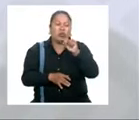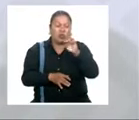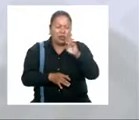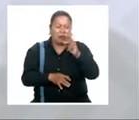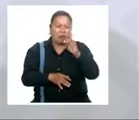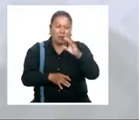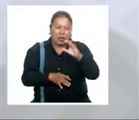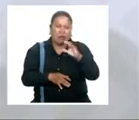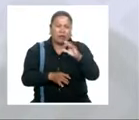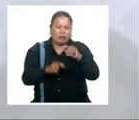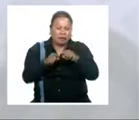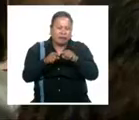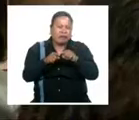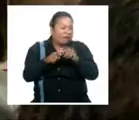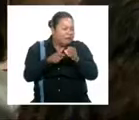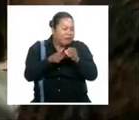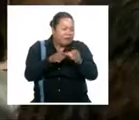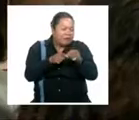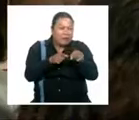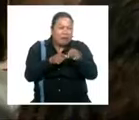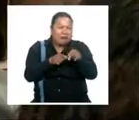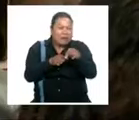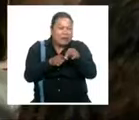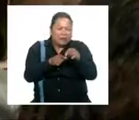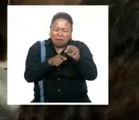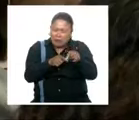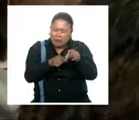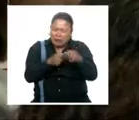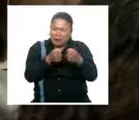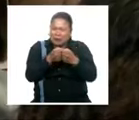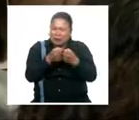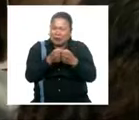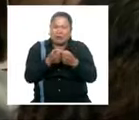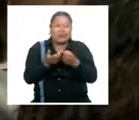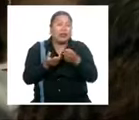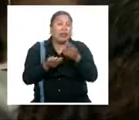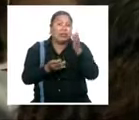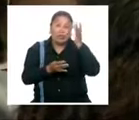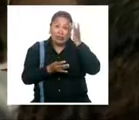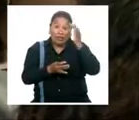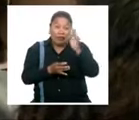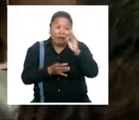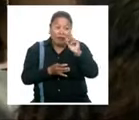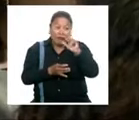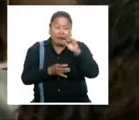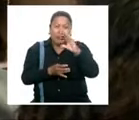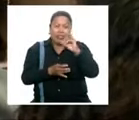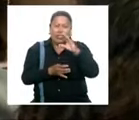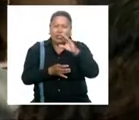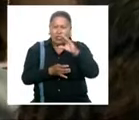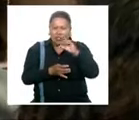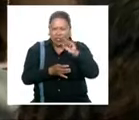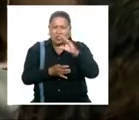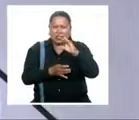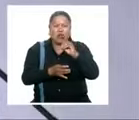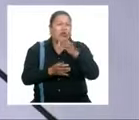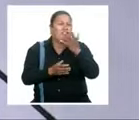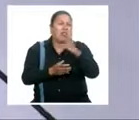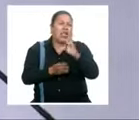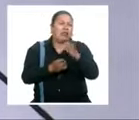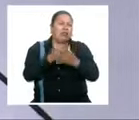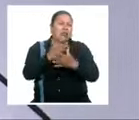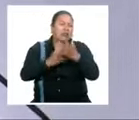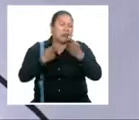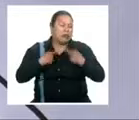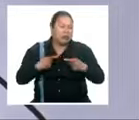su cabecera. El problema es que los de San Francisco fueron unas 10, 15